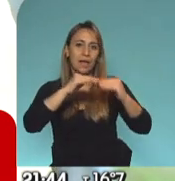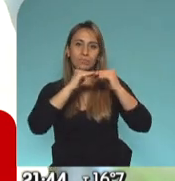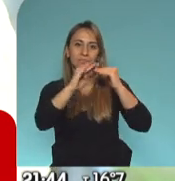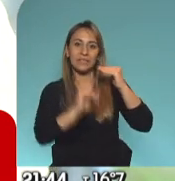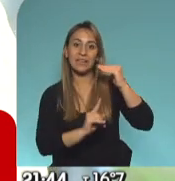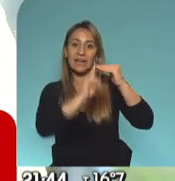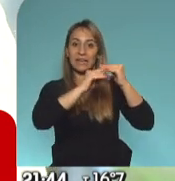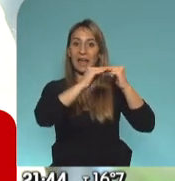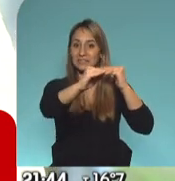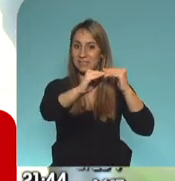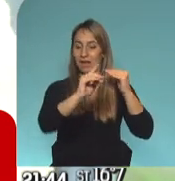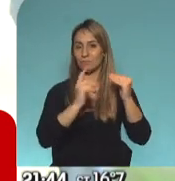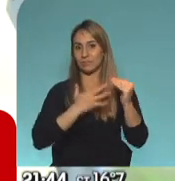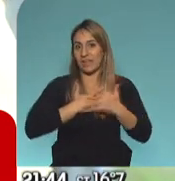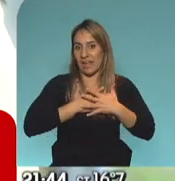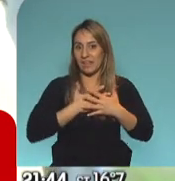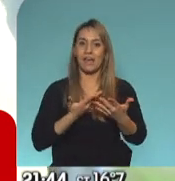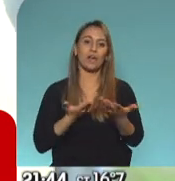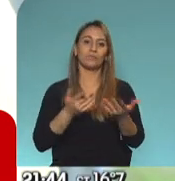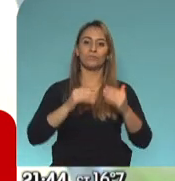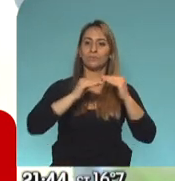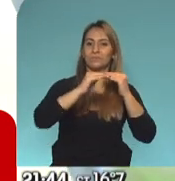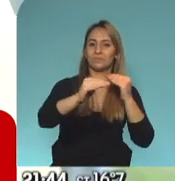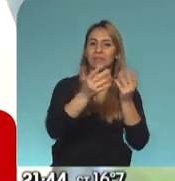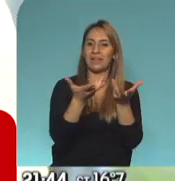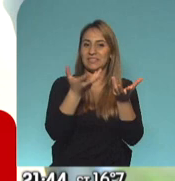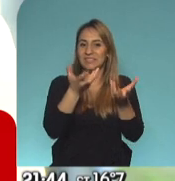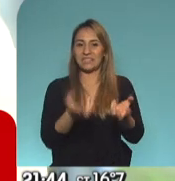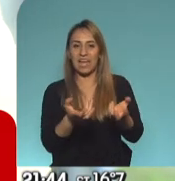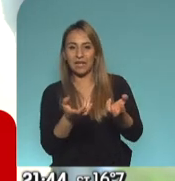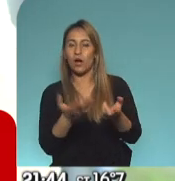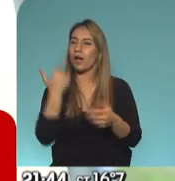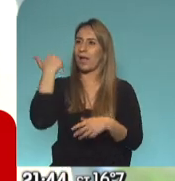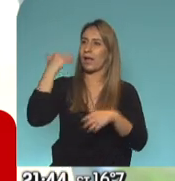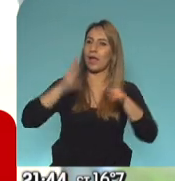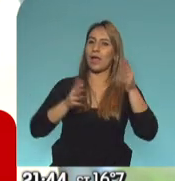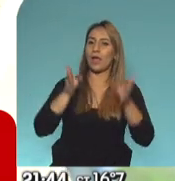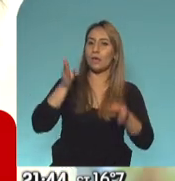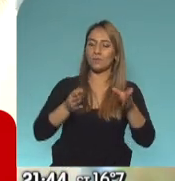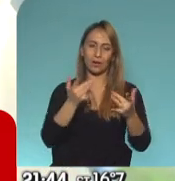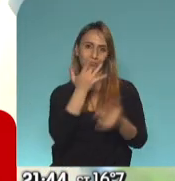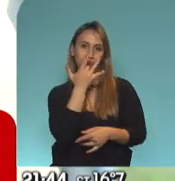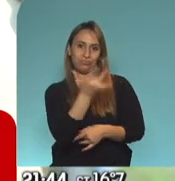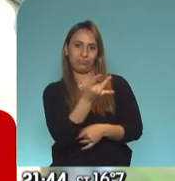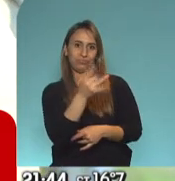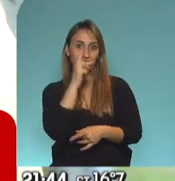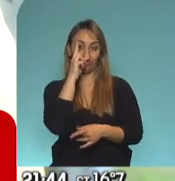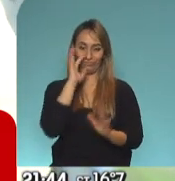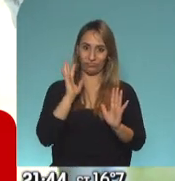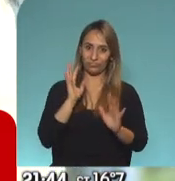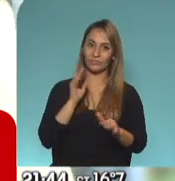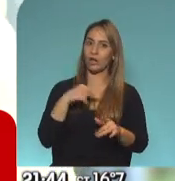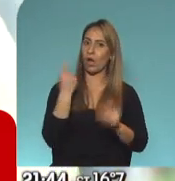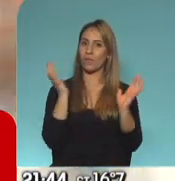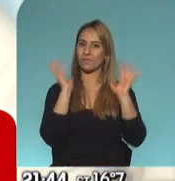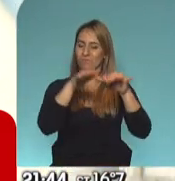tan querida, que es una plaza seca, que en alguna época tuvo todo su glamour y toda la ciudadanía podía estar